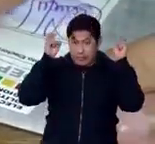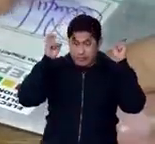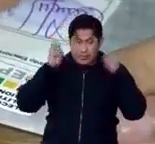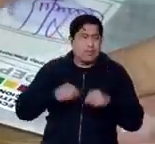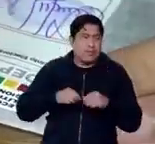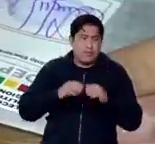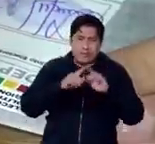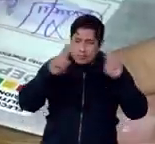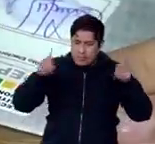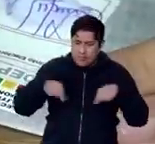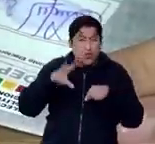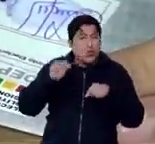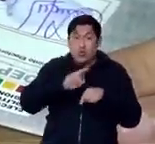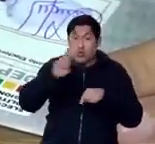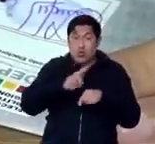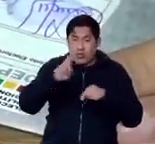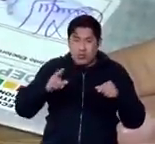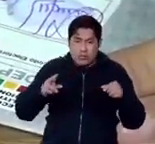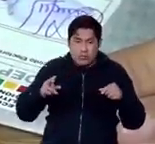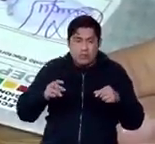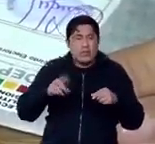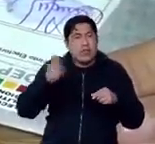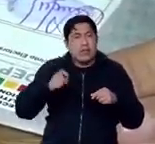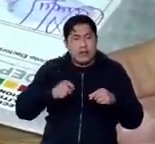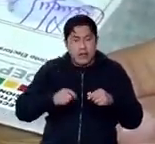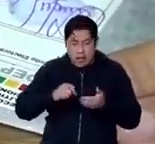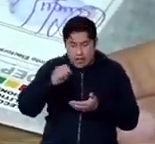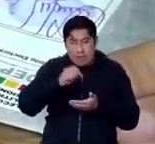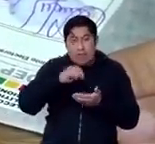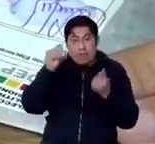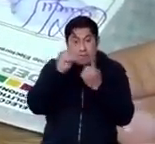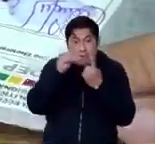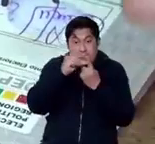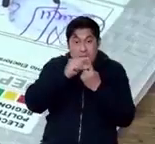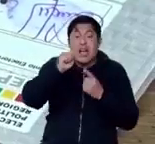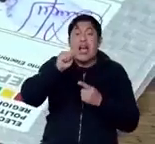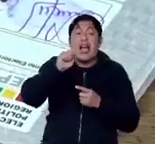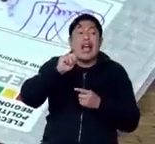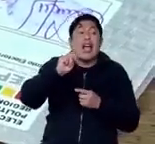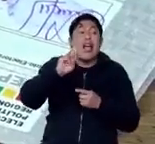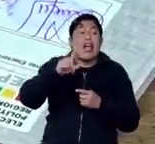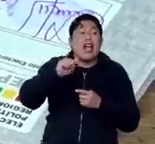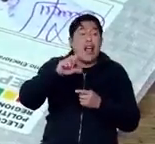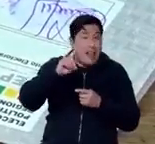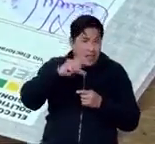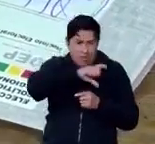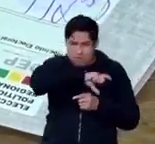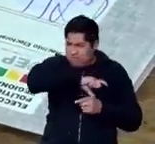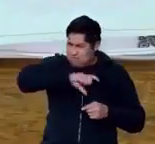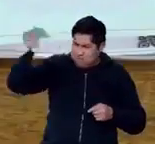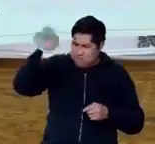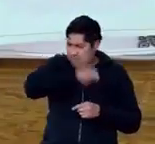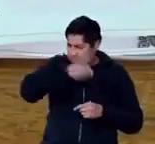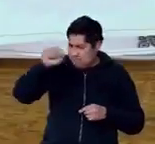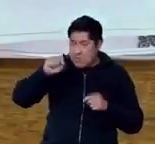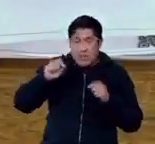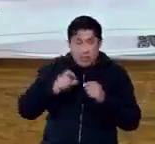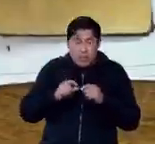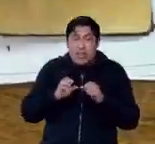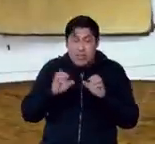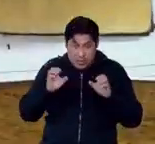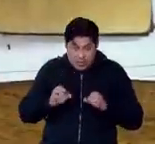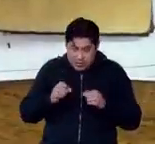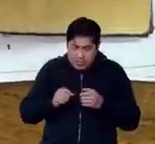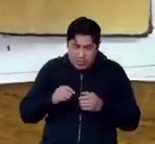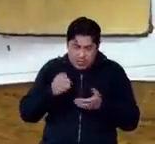En el caso de las papeletas que no fueron utilizadas, los jurados electorales deben anularlas con la palabra anulado. Y los certificados de sufragio de las personas que